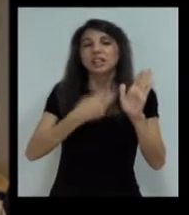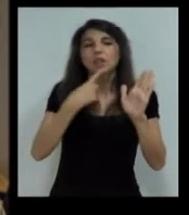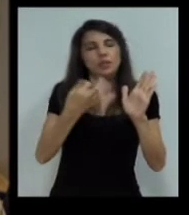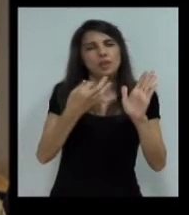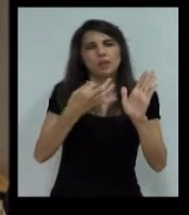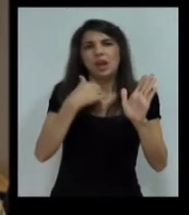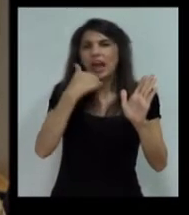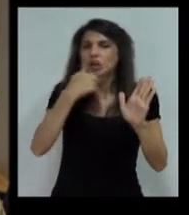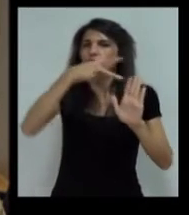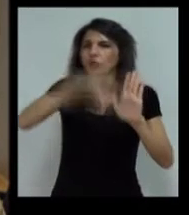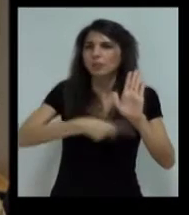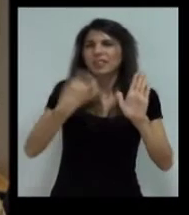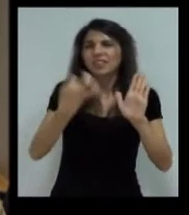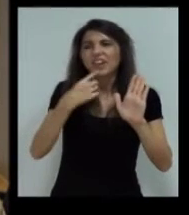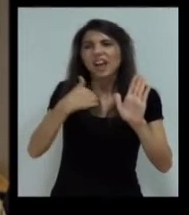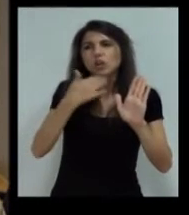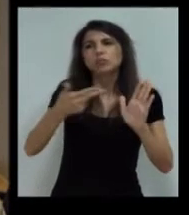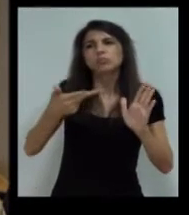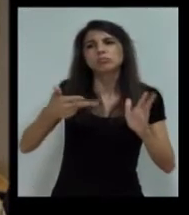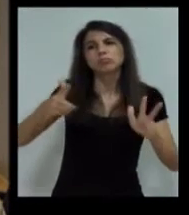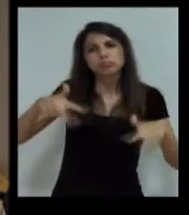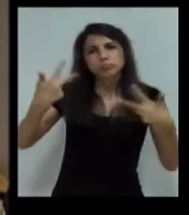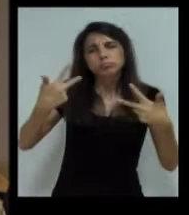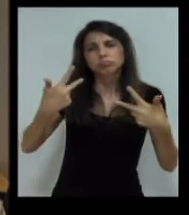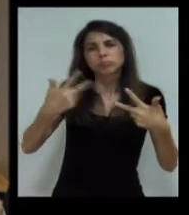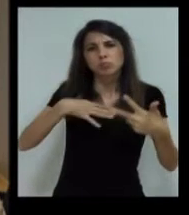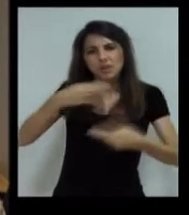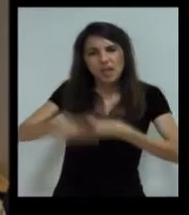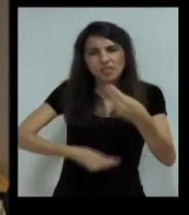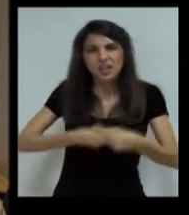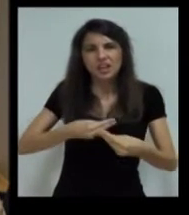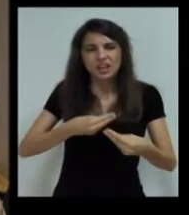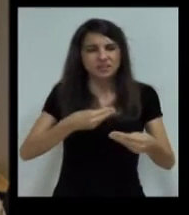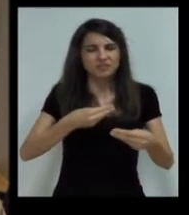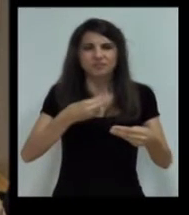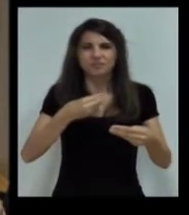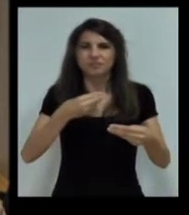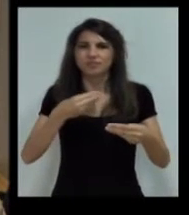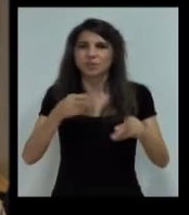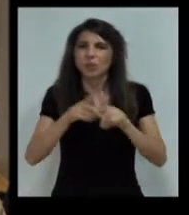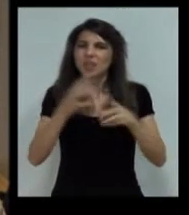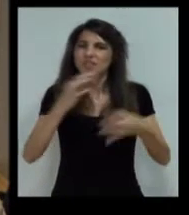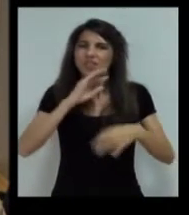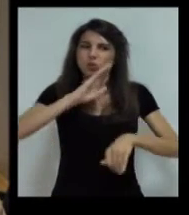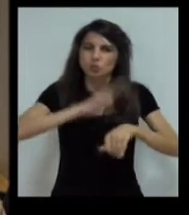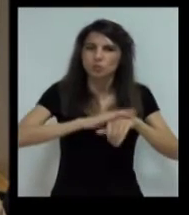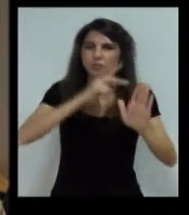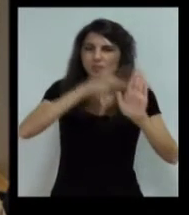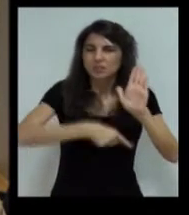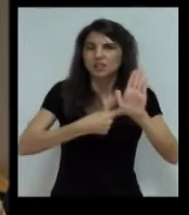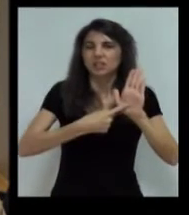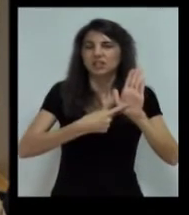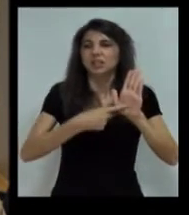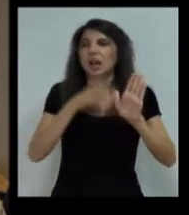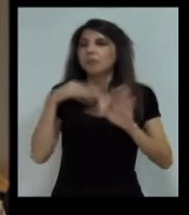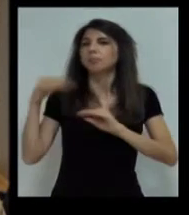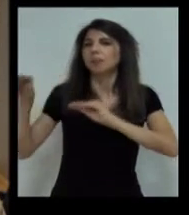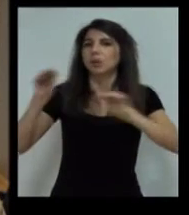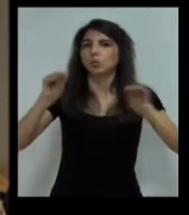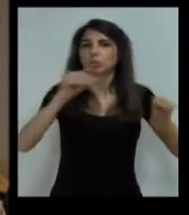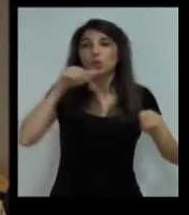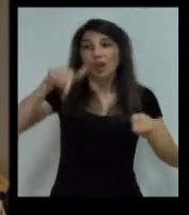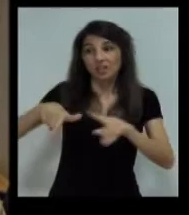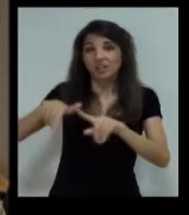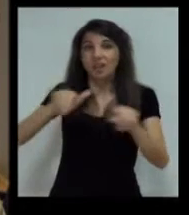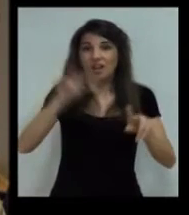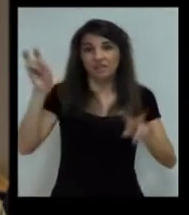norma que permita que esto sea viable, que no sea papel mojado y que todas las partes entren. Ahora, pregunto, porque hay partes privadas